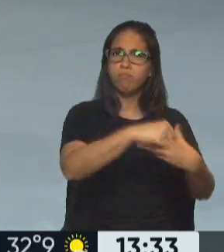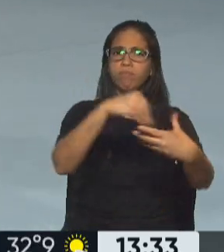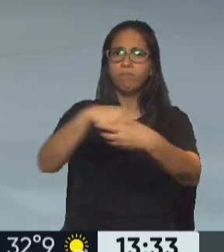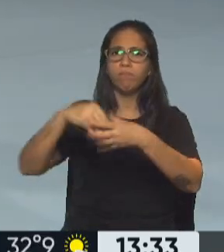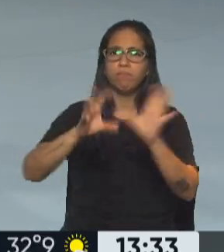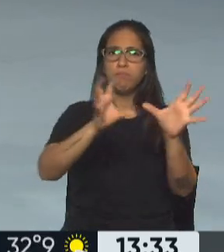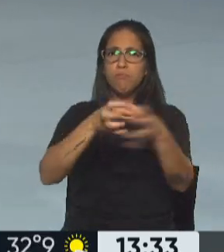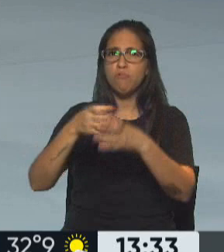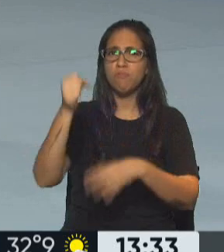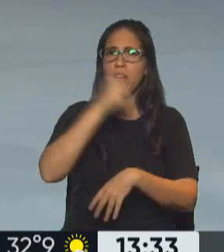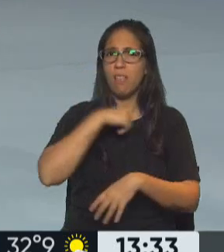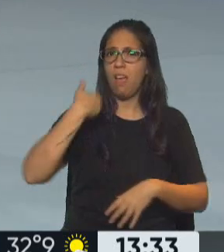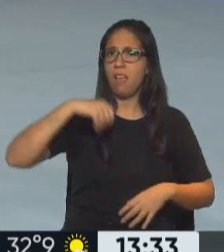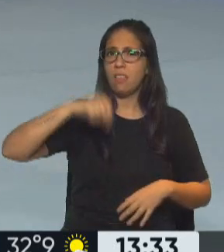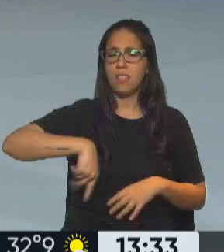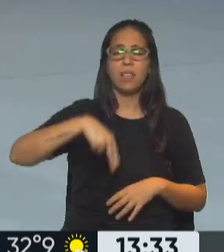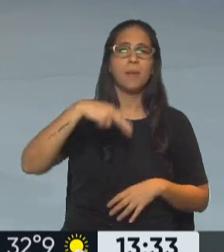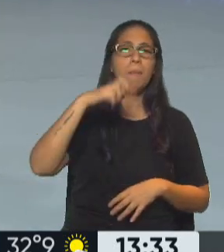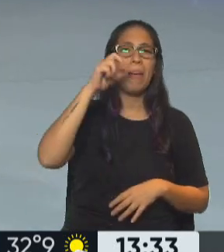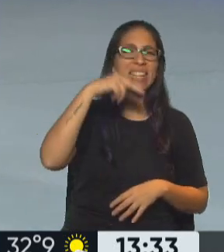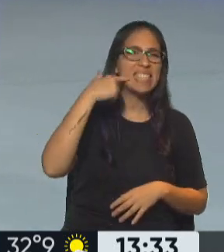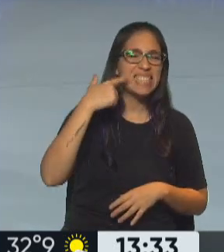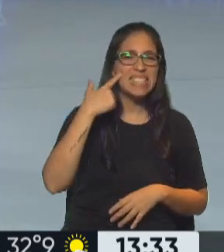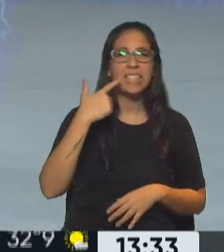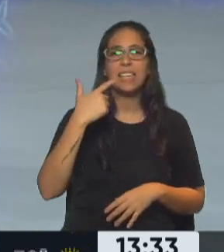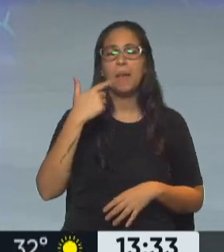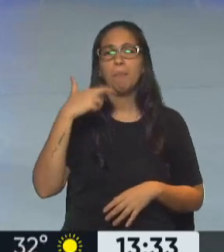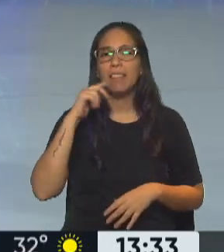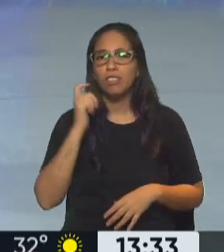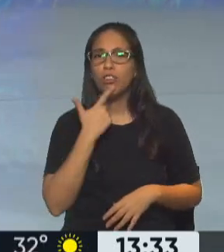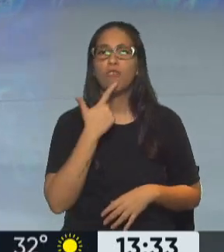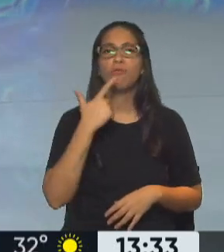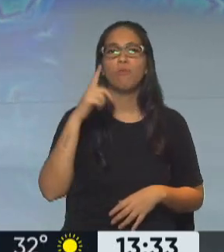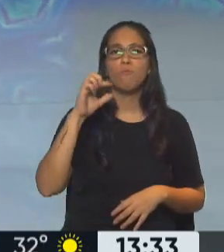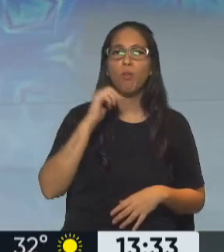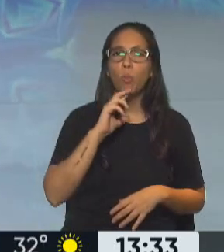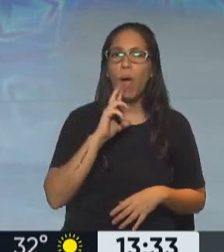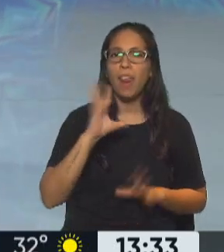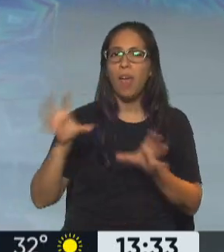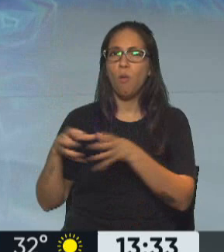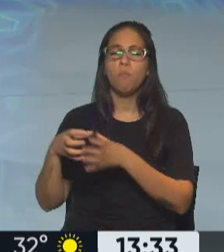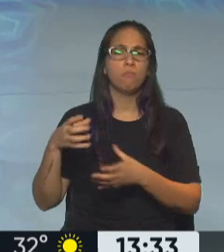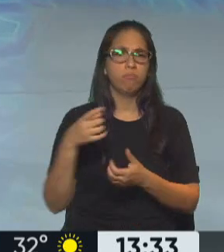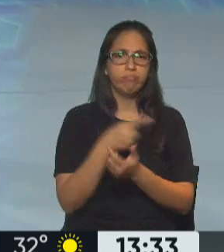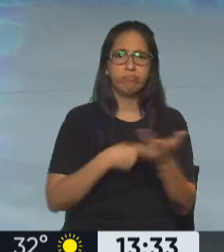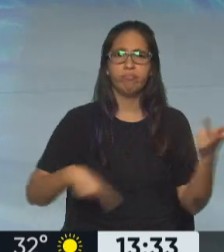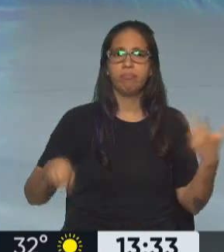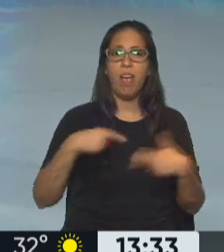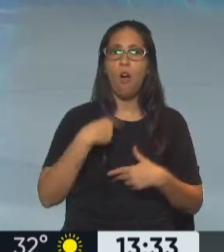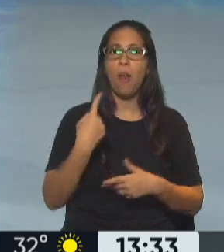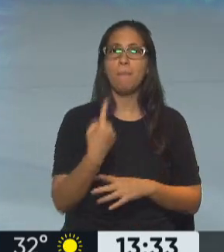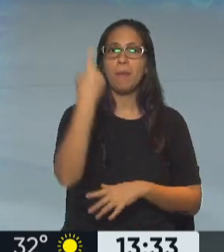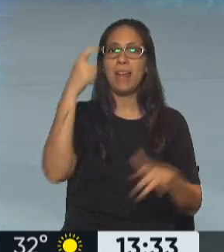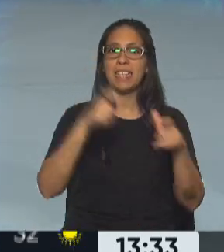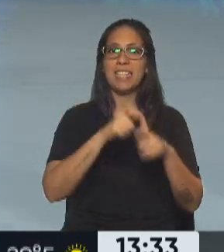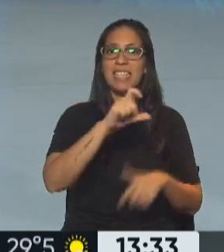importantes y solistas argentinos. Anotemos a Nahuel Penici, Abel Pintos, La Portuaria y muchos más. Y está presentando ahora y estrenando su primer